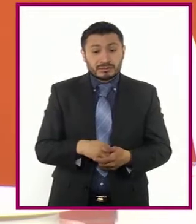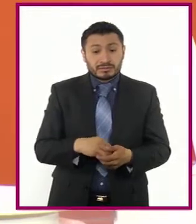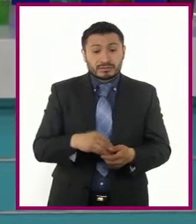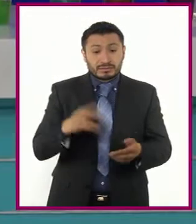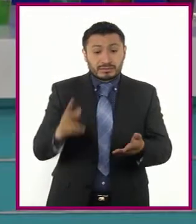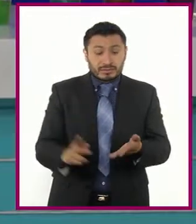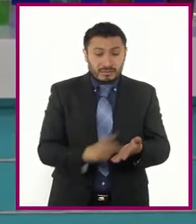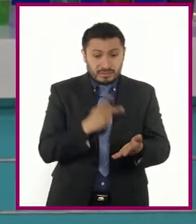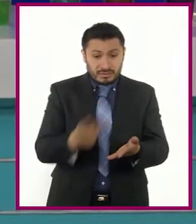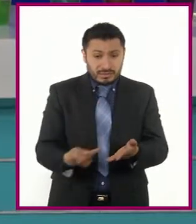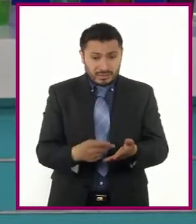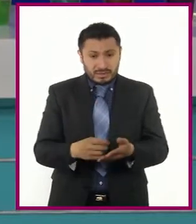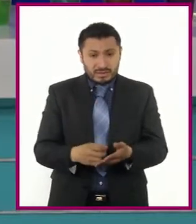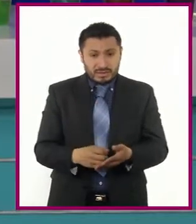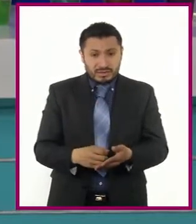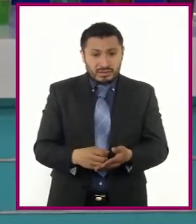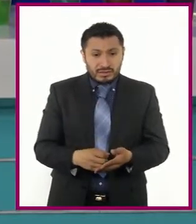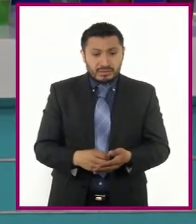Repetimos la operación.